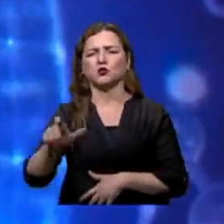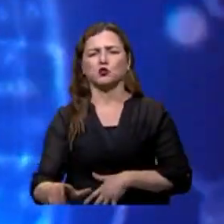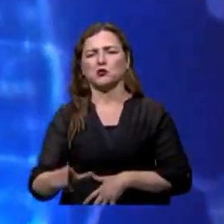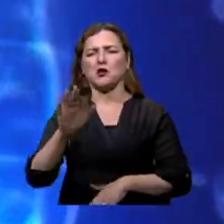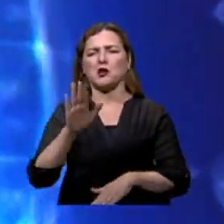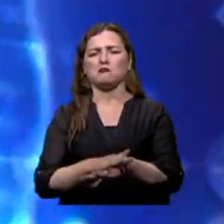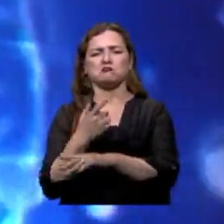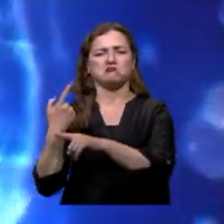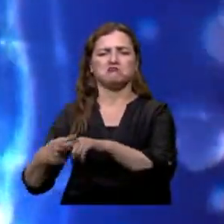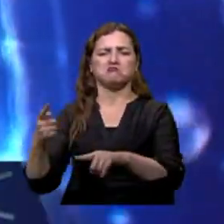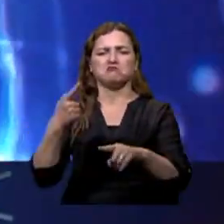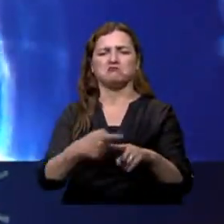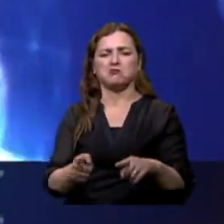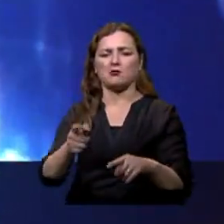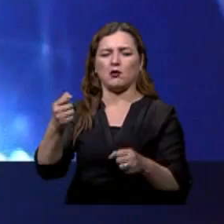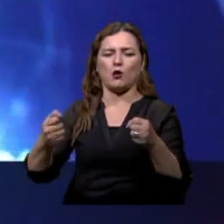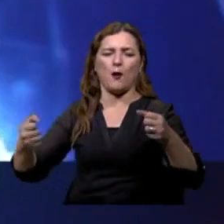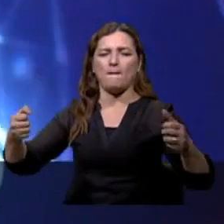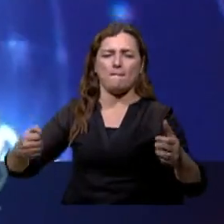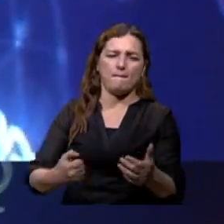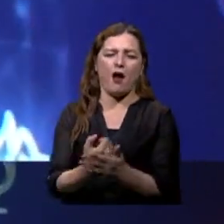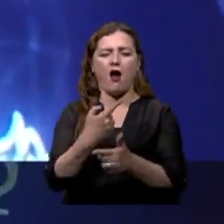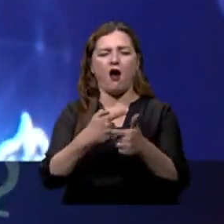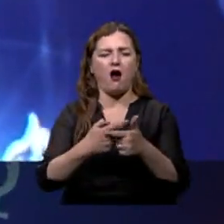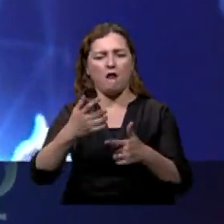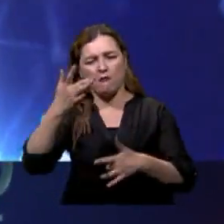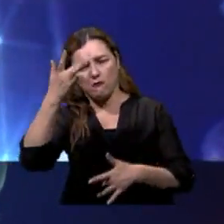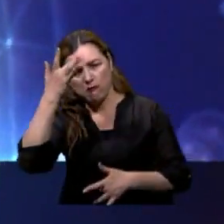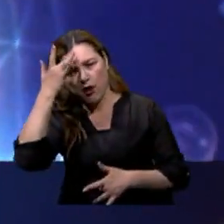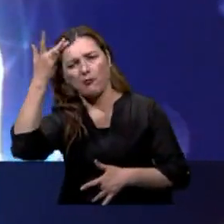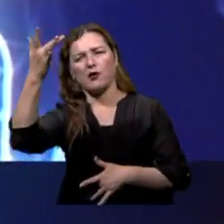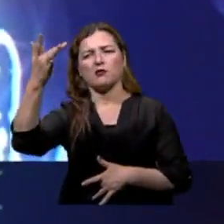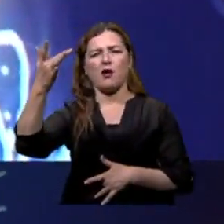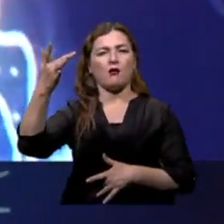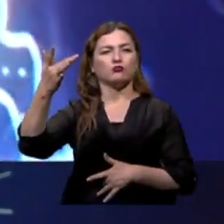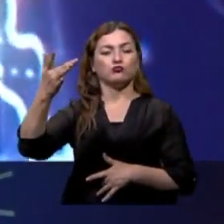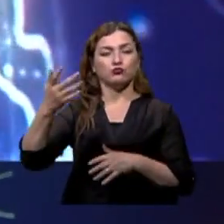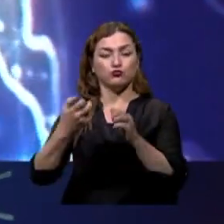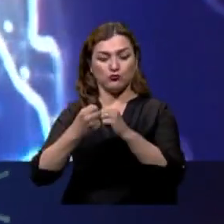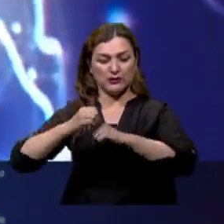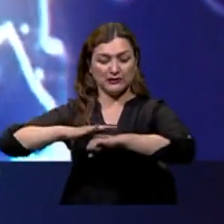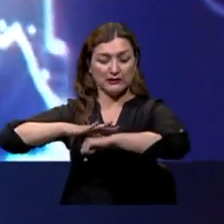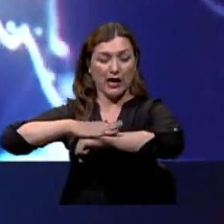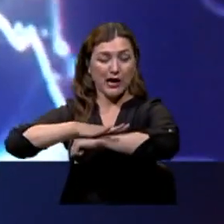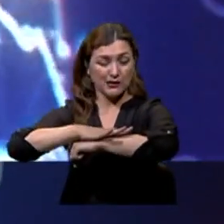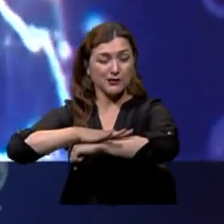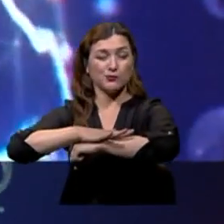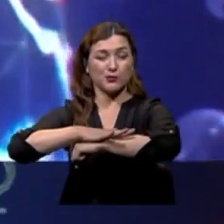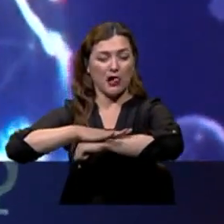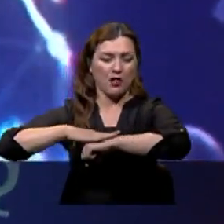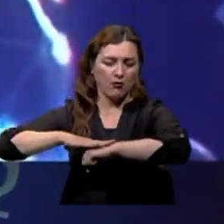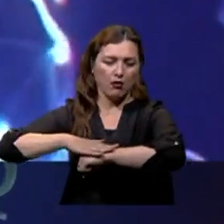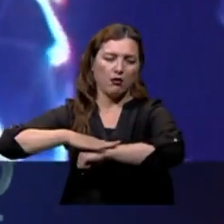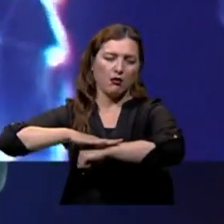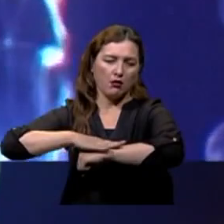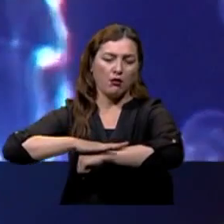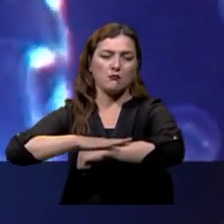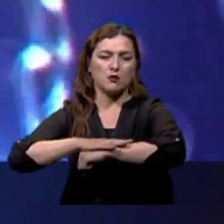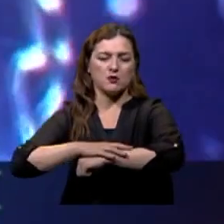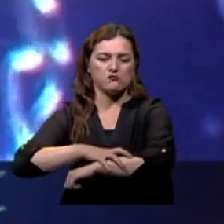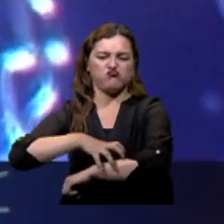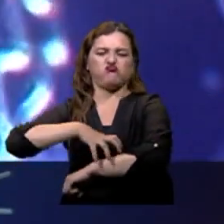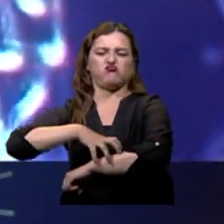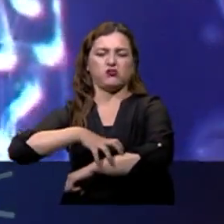tema complejo desde todo punto de vista, pero que con el cuidado y seguimiento de un equipo multidisciplinario, muchos pacientes pueden recuperar